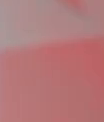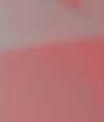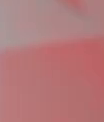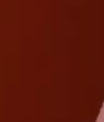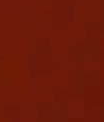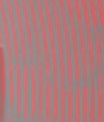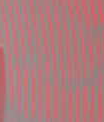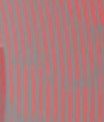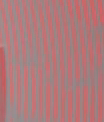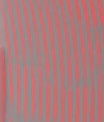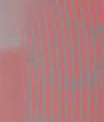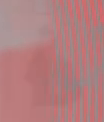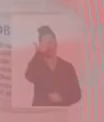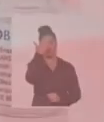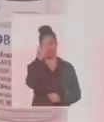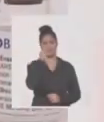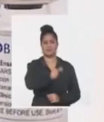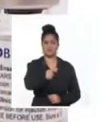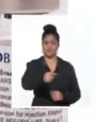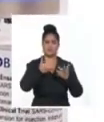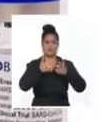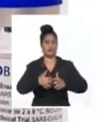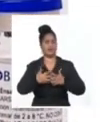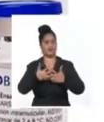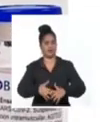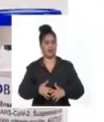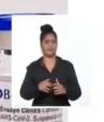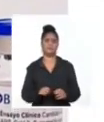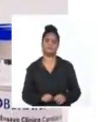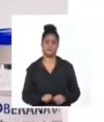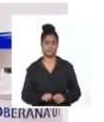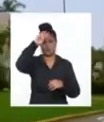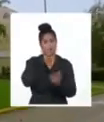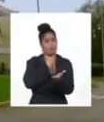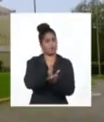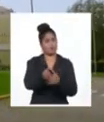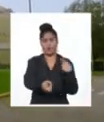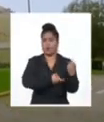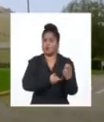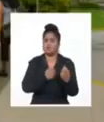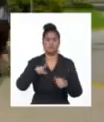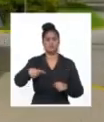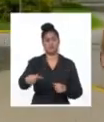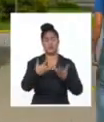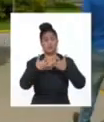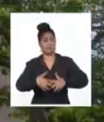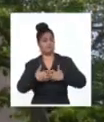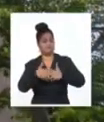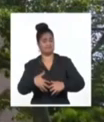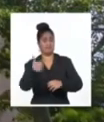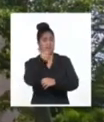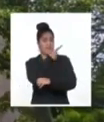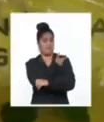información. Las vacunas cubanas y la inequidad mundial es el título de un artículo de Tanalis Padilla, del